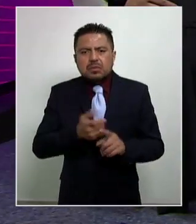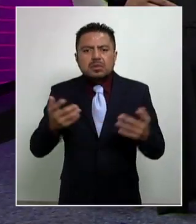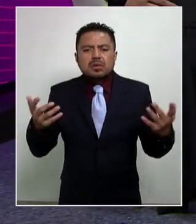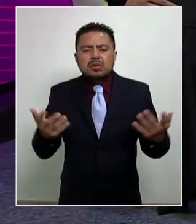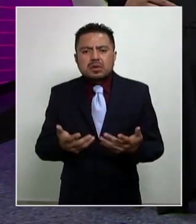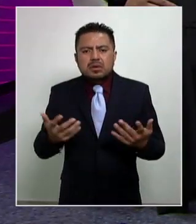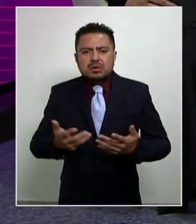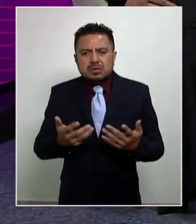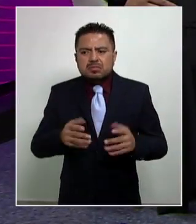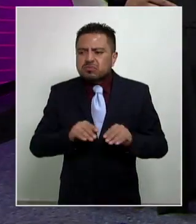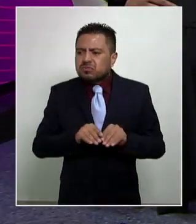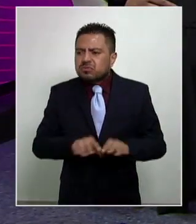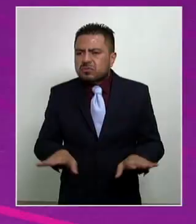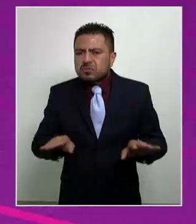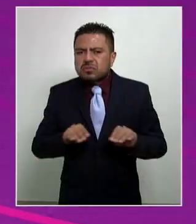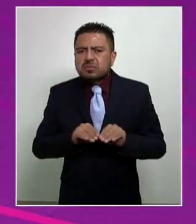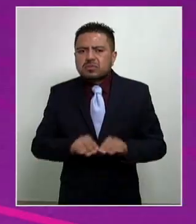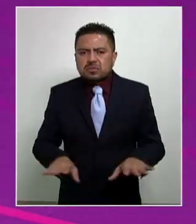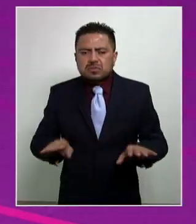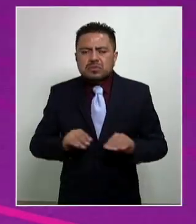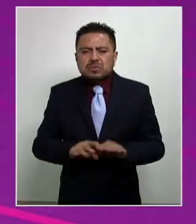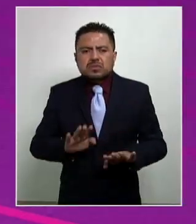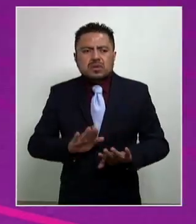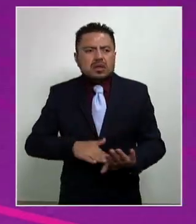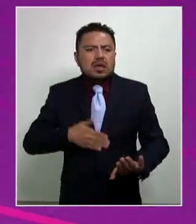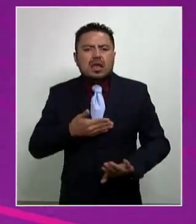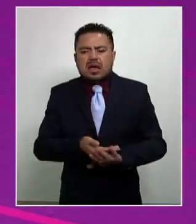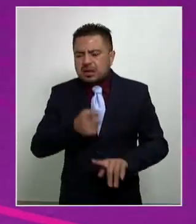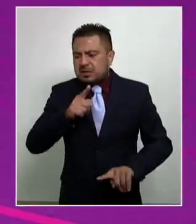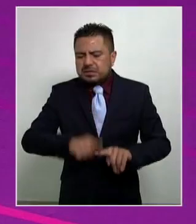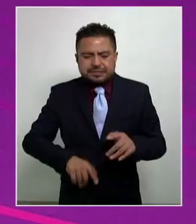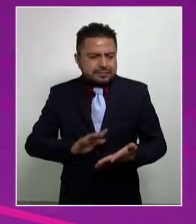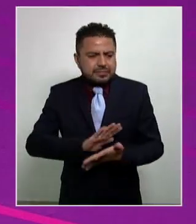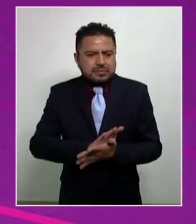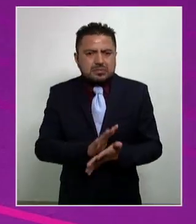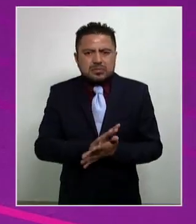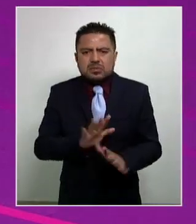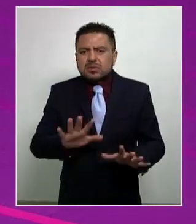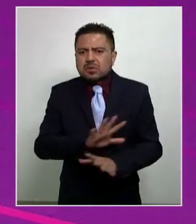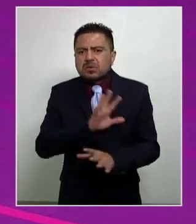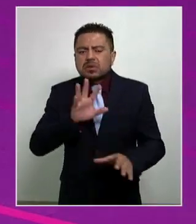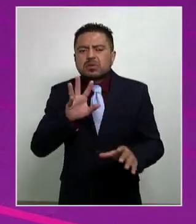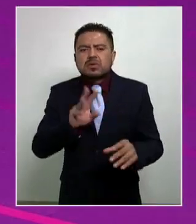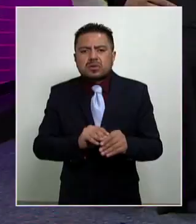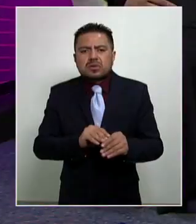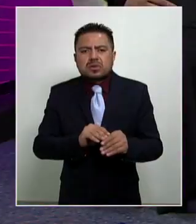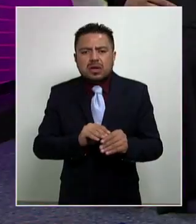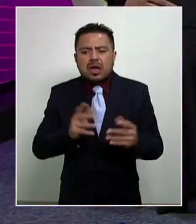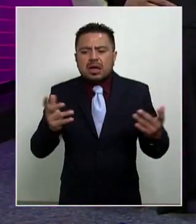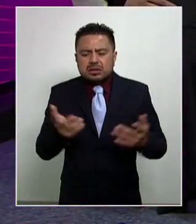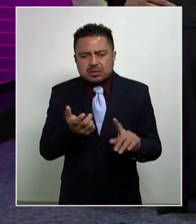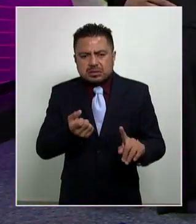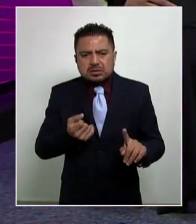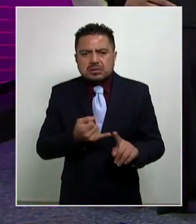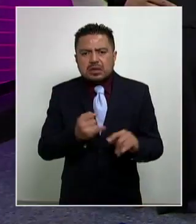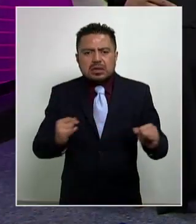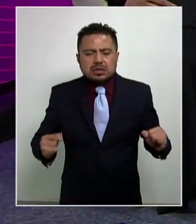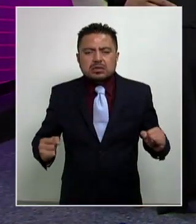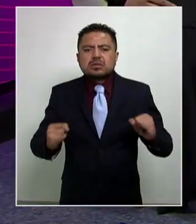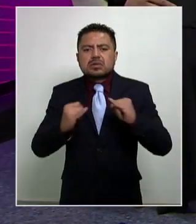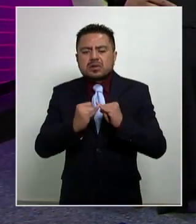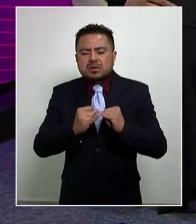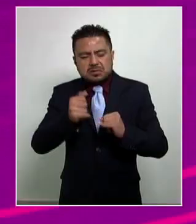la difusión del antirracismo, todo lo que se encuentra en estos. Y así dejé el instituto,